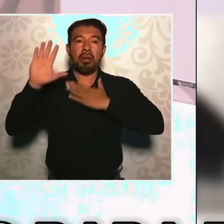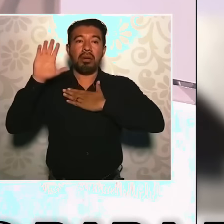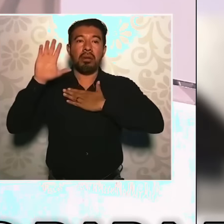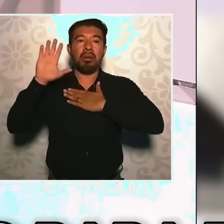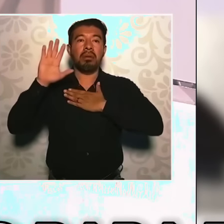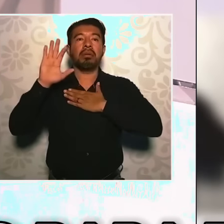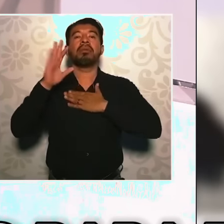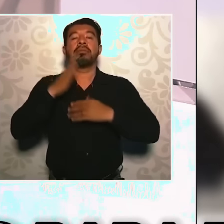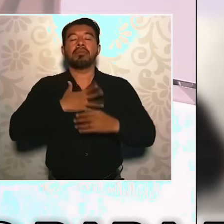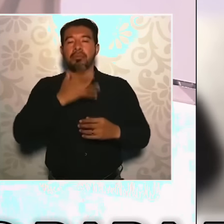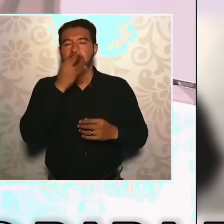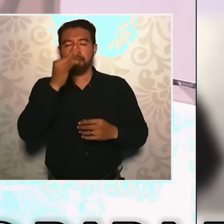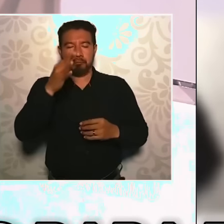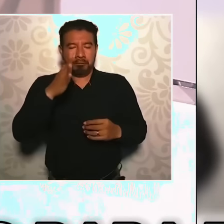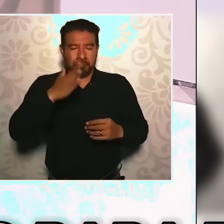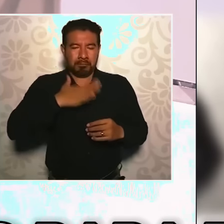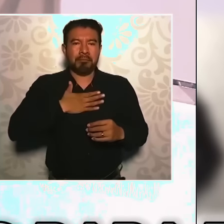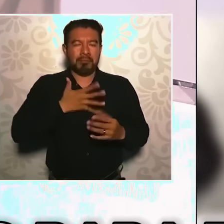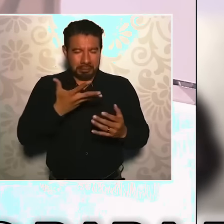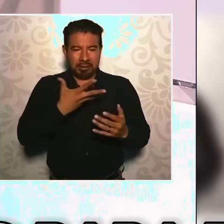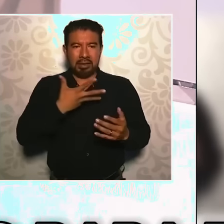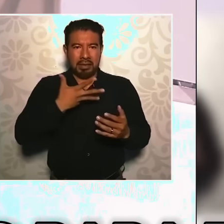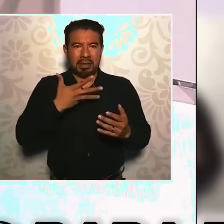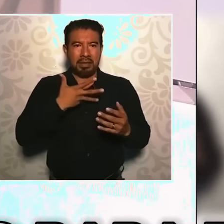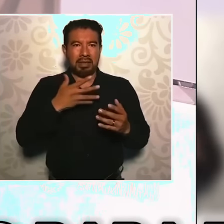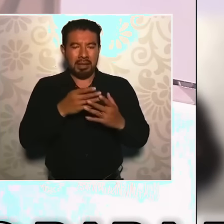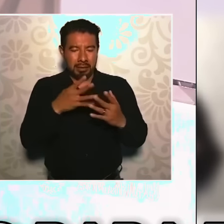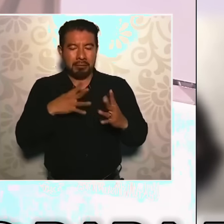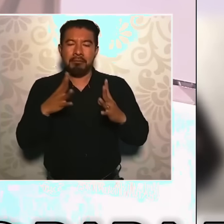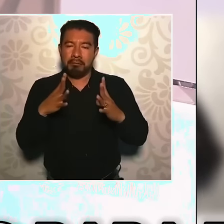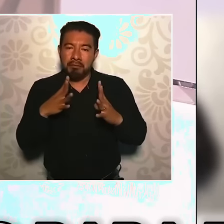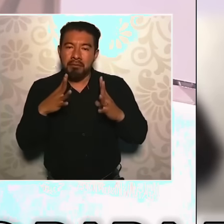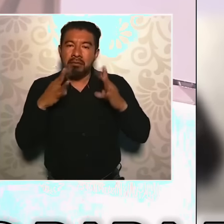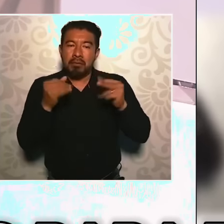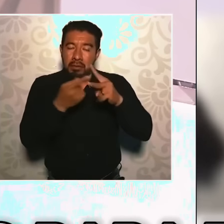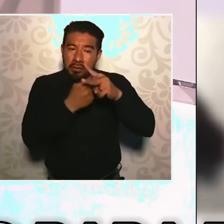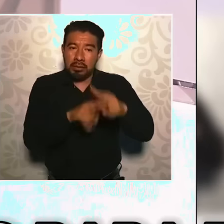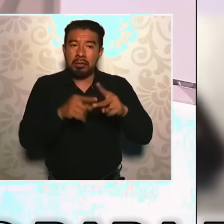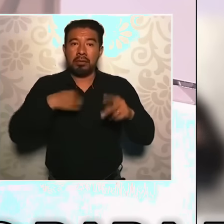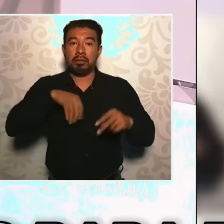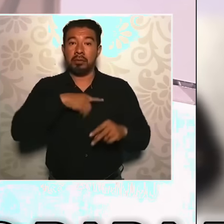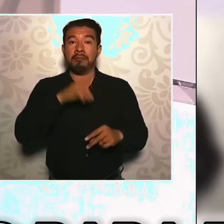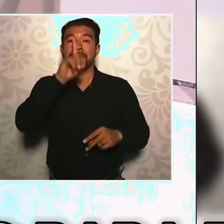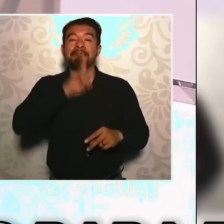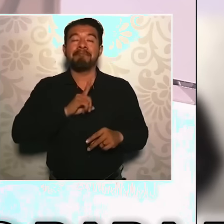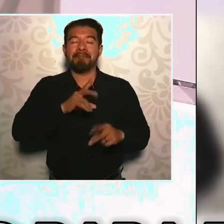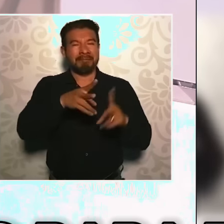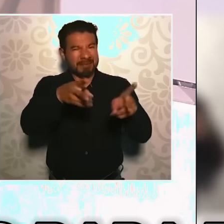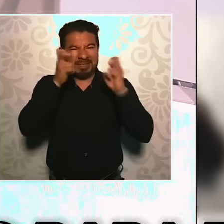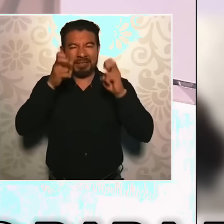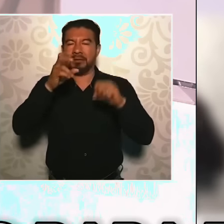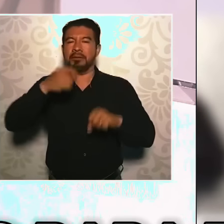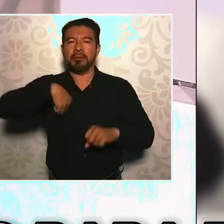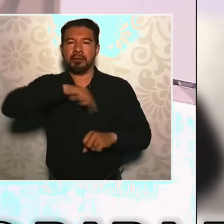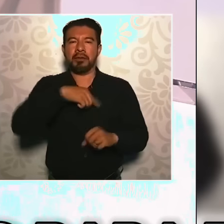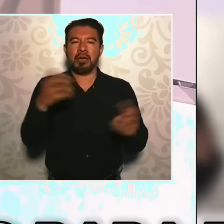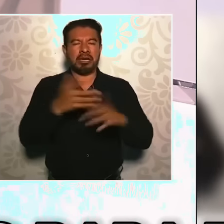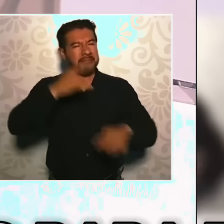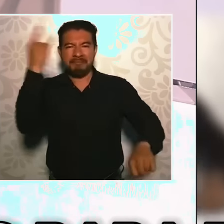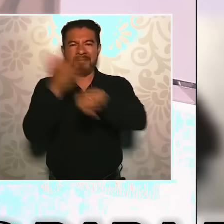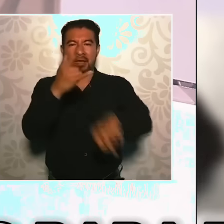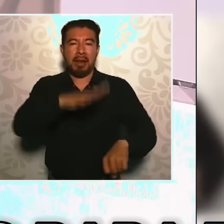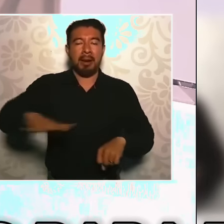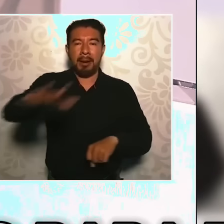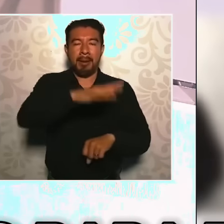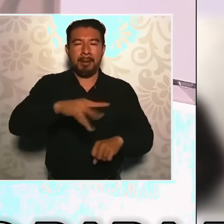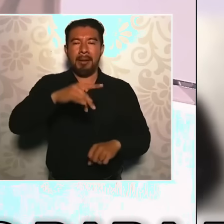nosotros tenemos principios y causas y que nosotros no mentimos, no robamos y nunca vamos a traicionar al